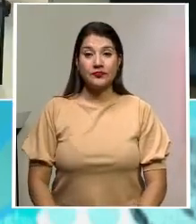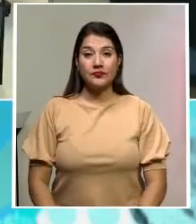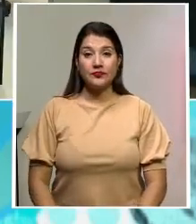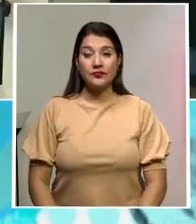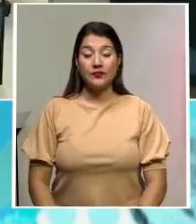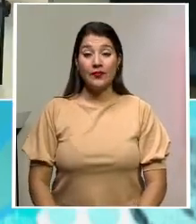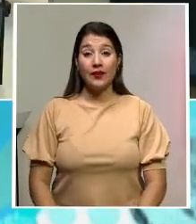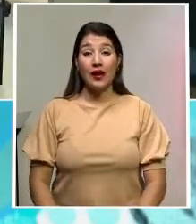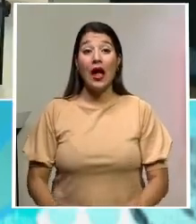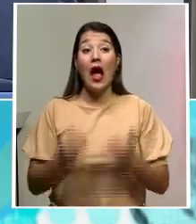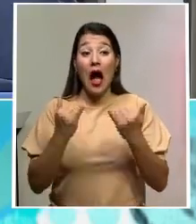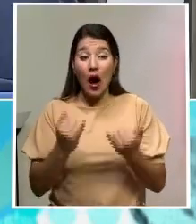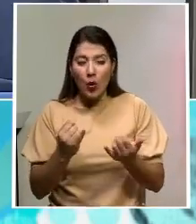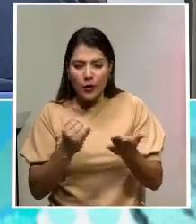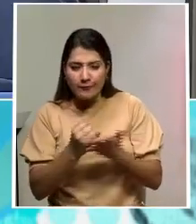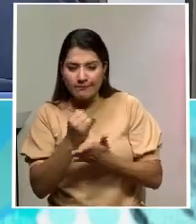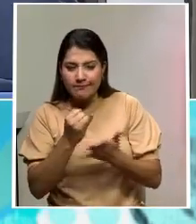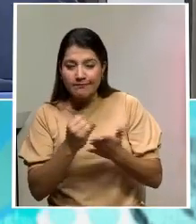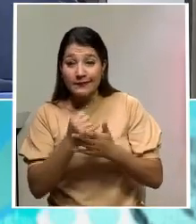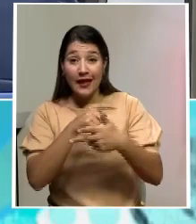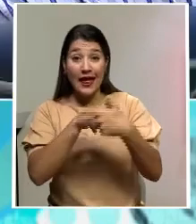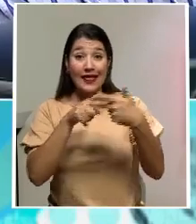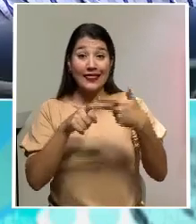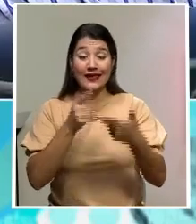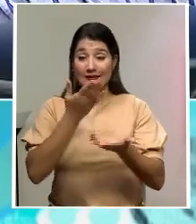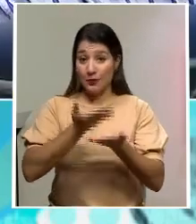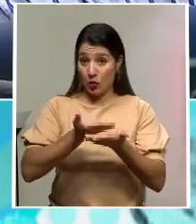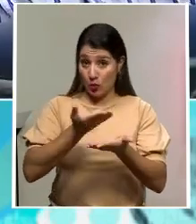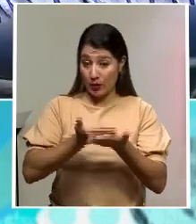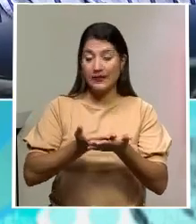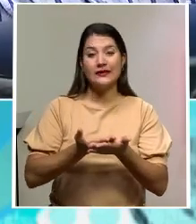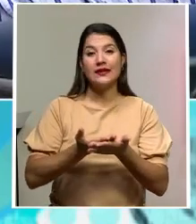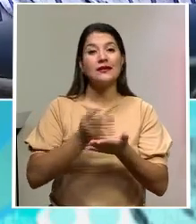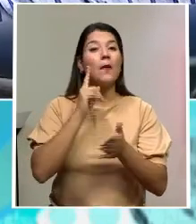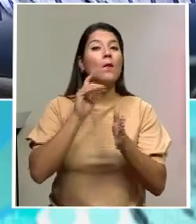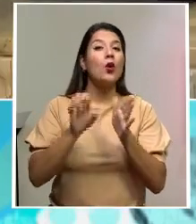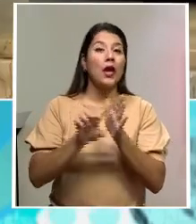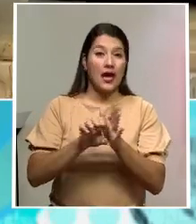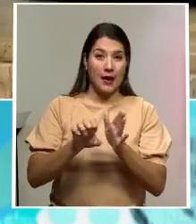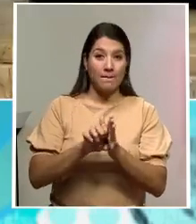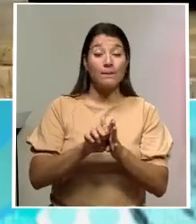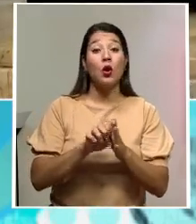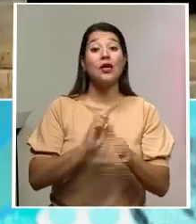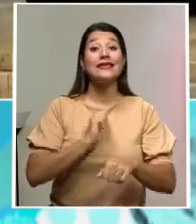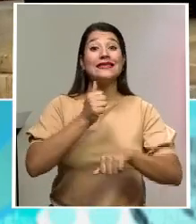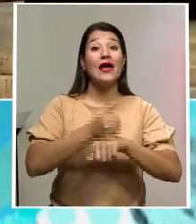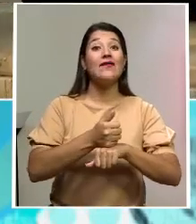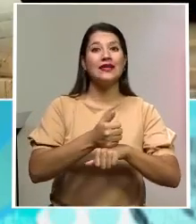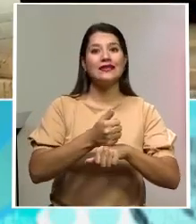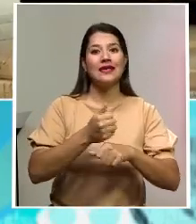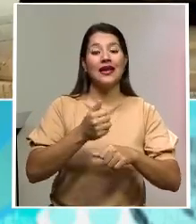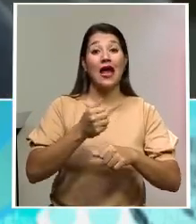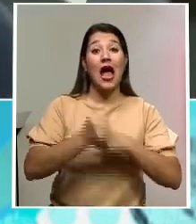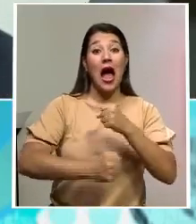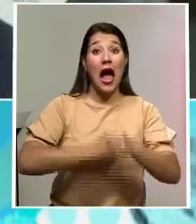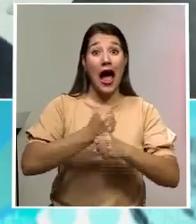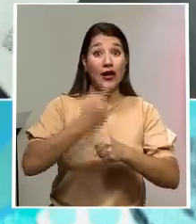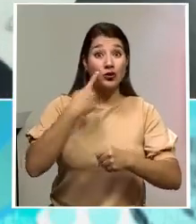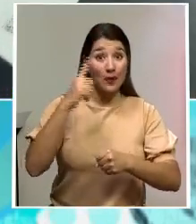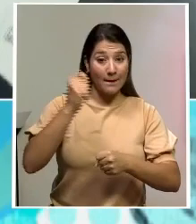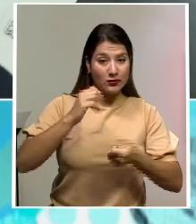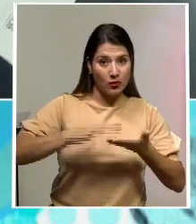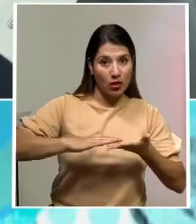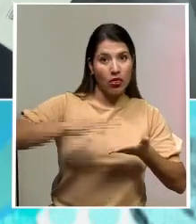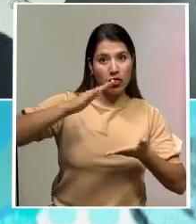muerte. Estudian al menos 3 propuestas, entre ellas precisamente aumentar los años de jubilación y pensionarse a los